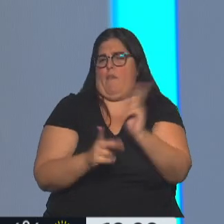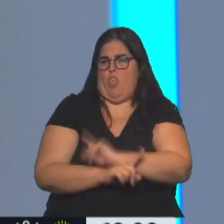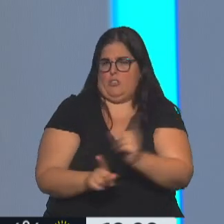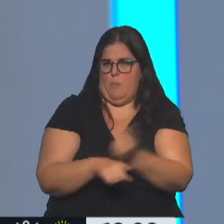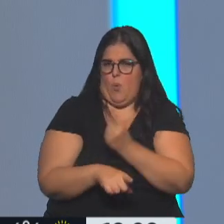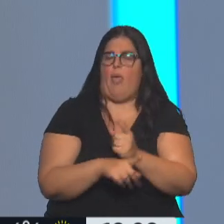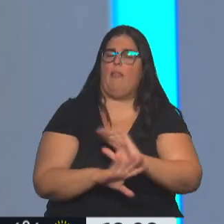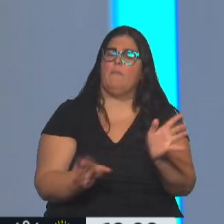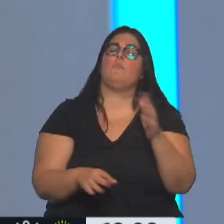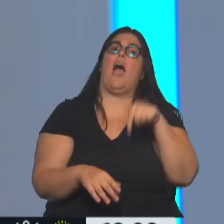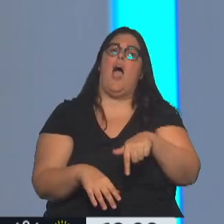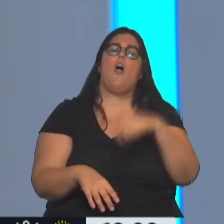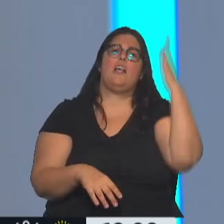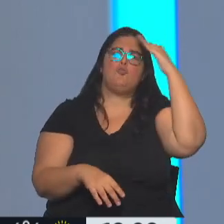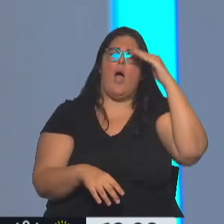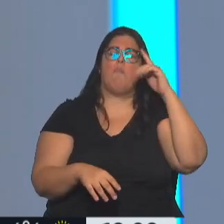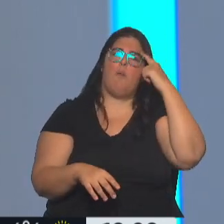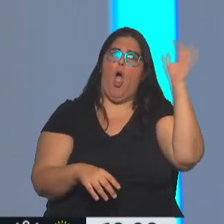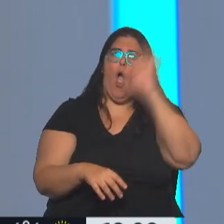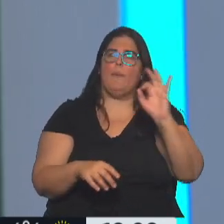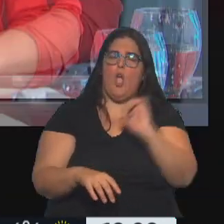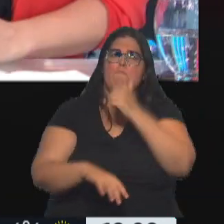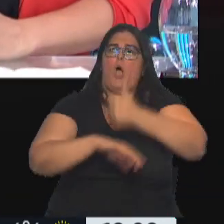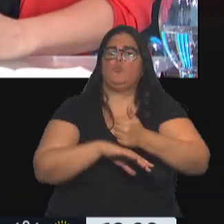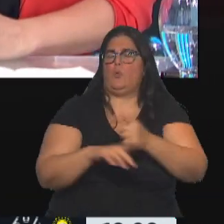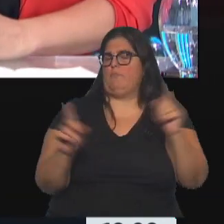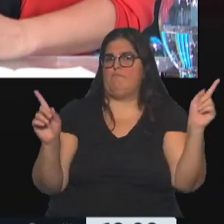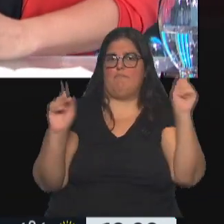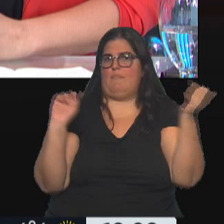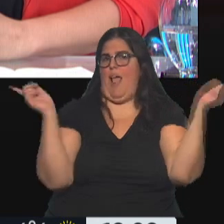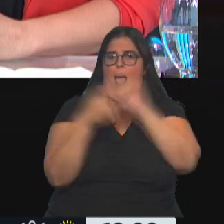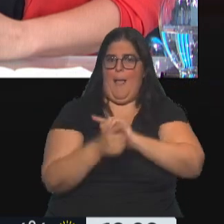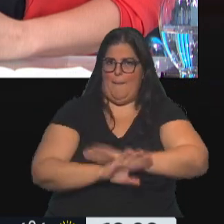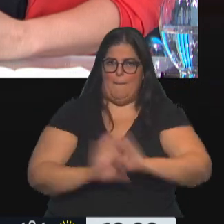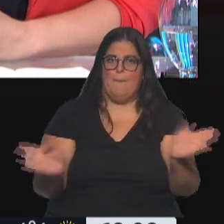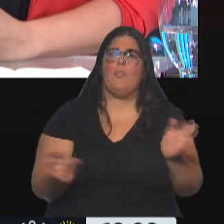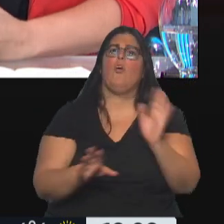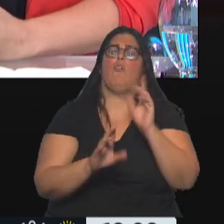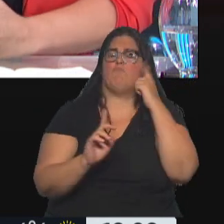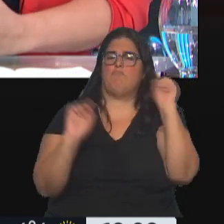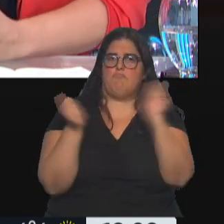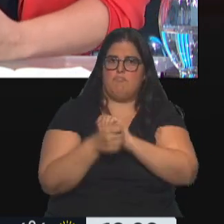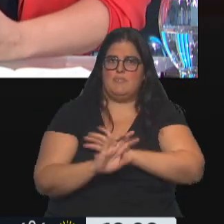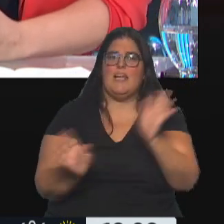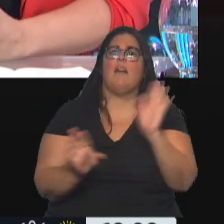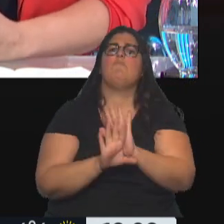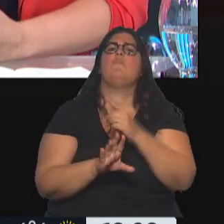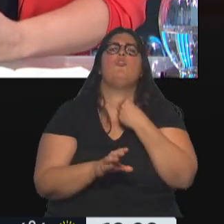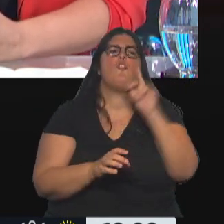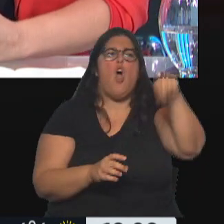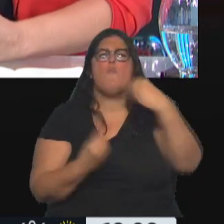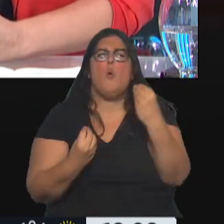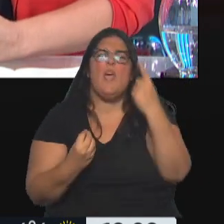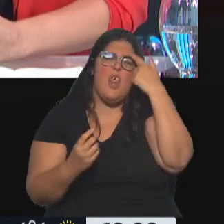ahora cambió su postura, ahí en el informe lo decía, porque hay varias especulaciones, si tiene que ver con un empresario